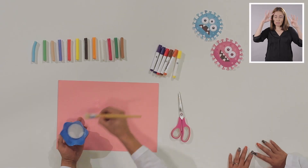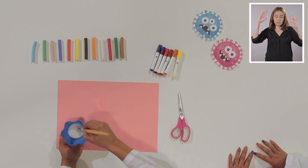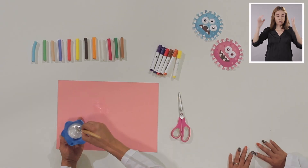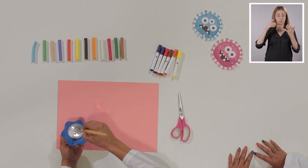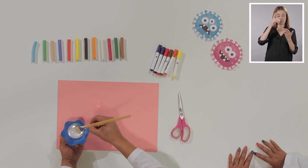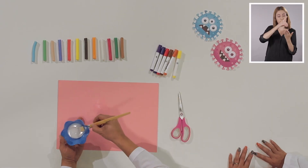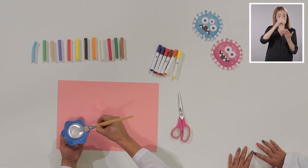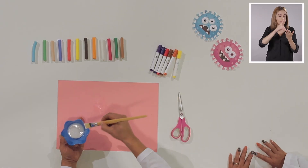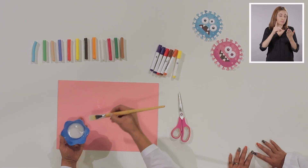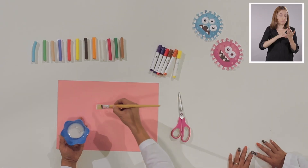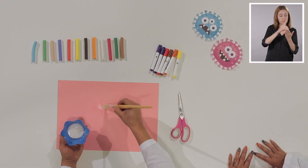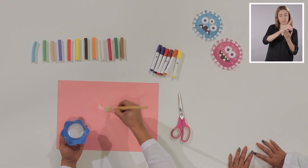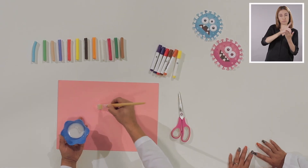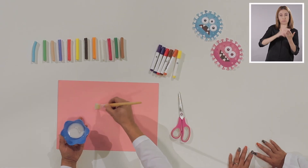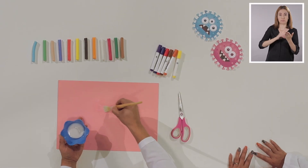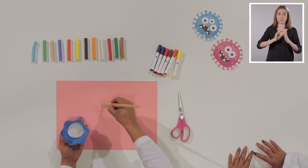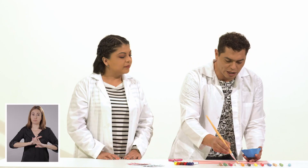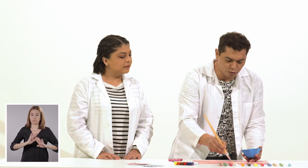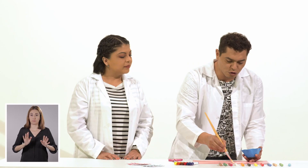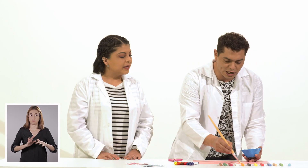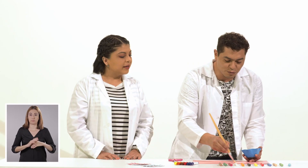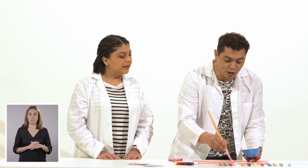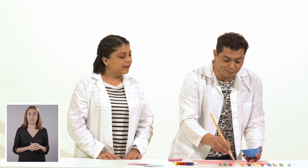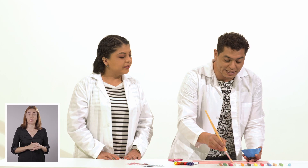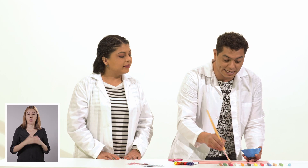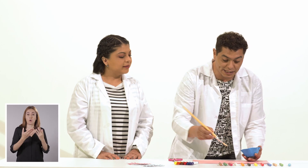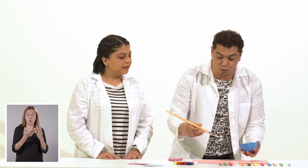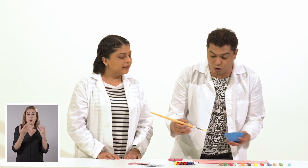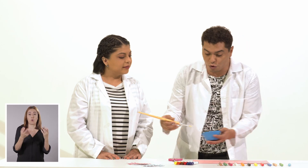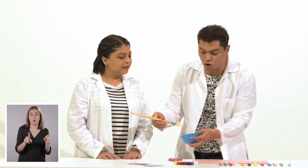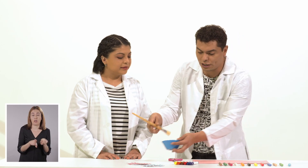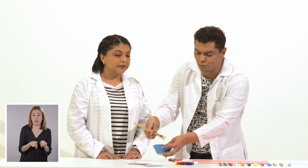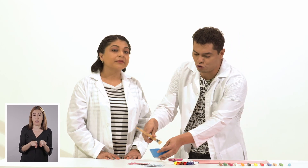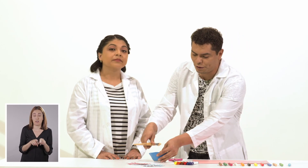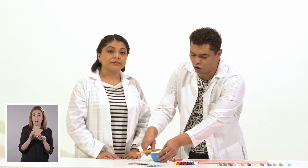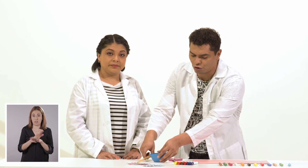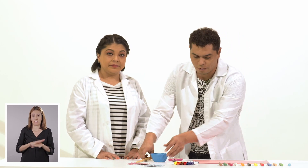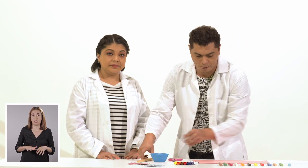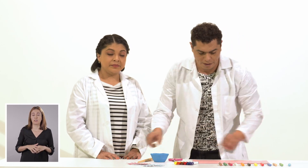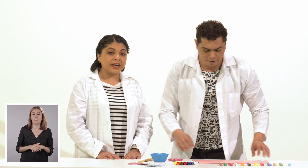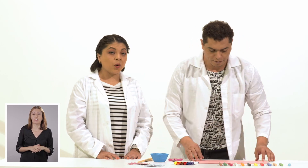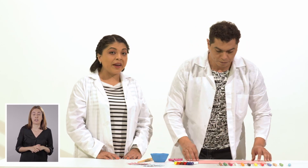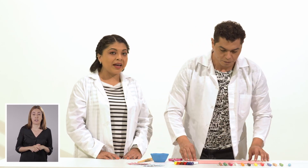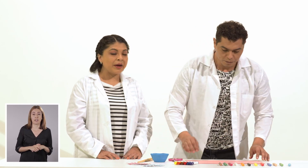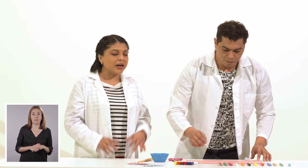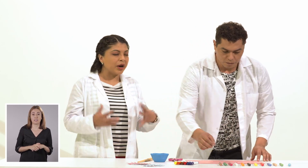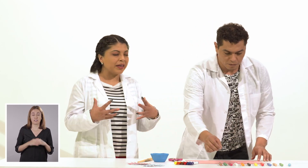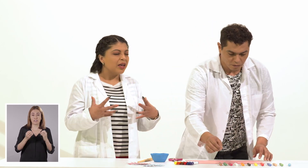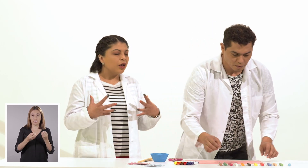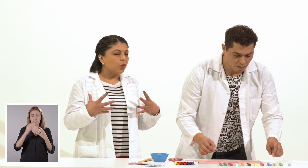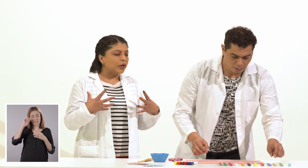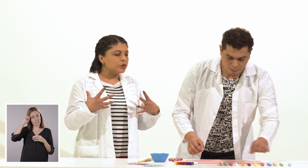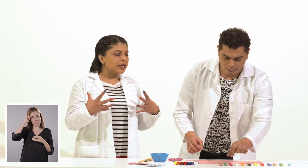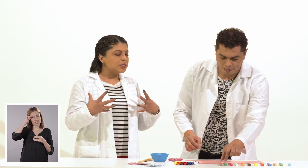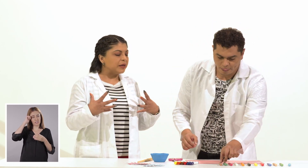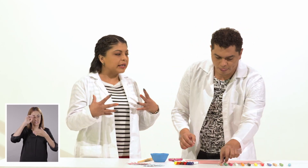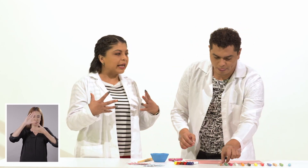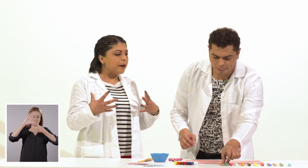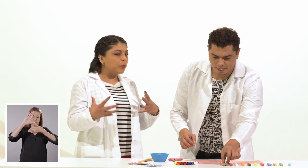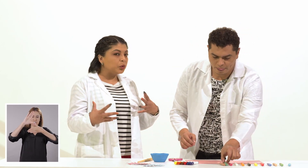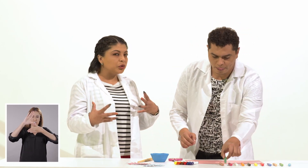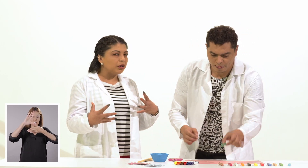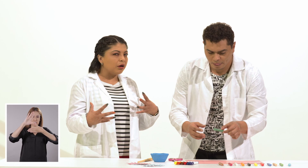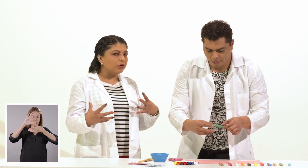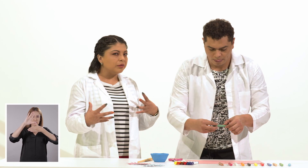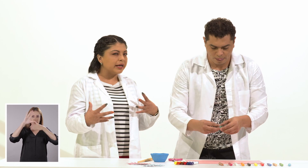continente, así que lo vamos a hacer con nuestra cabeza, con lo que nos acordamos. Si ustedes pueden basarse en un dibujo, sería mucho mejor. Recuerden, a ver, recuerden, cuando ustedes piensan